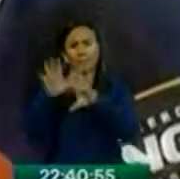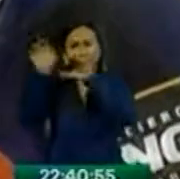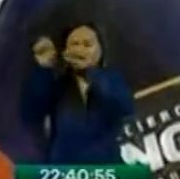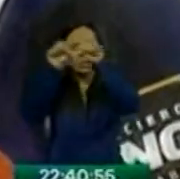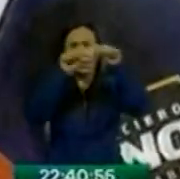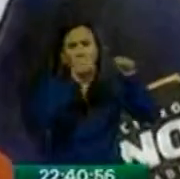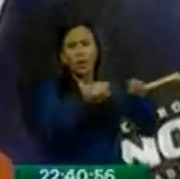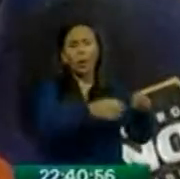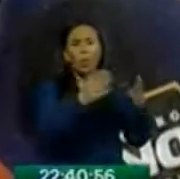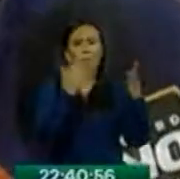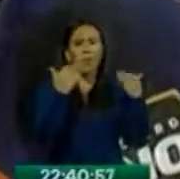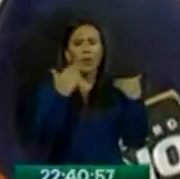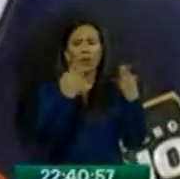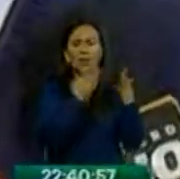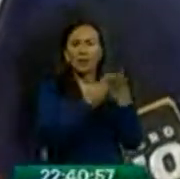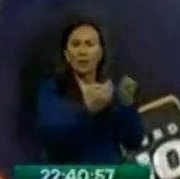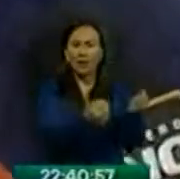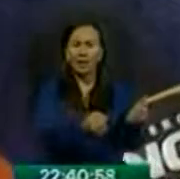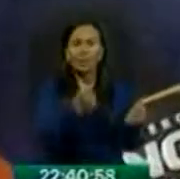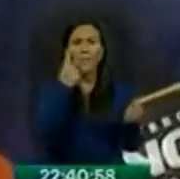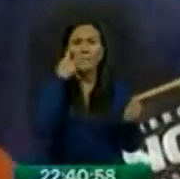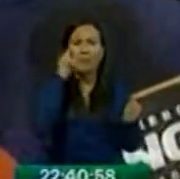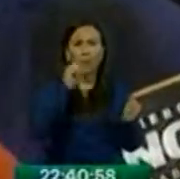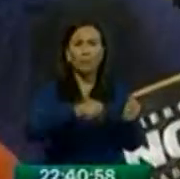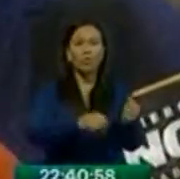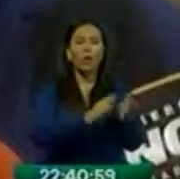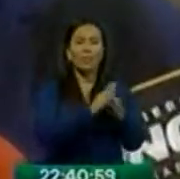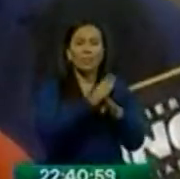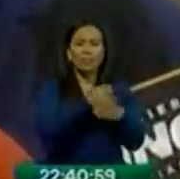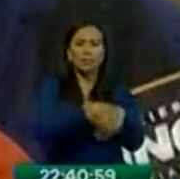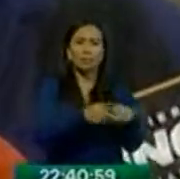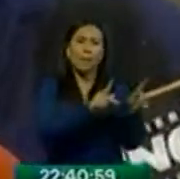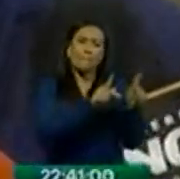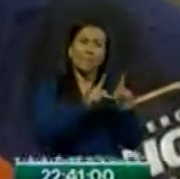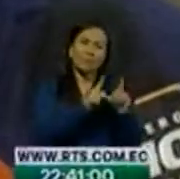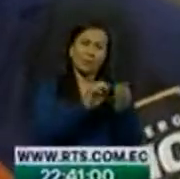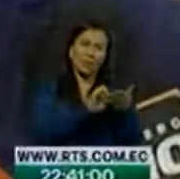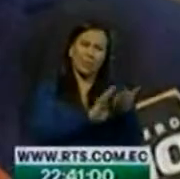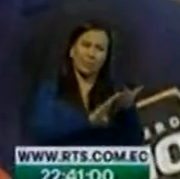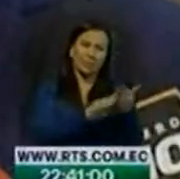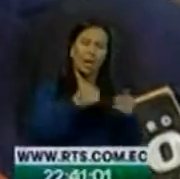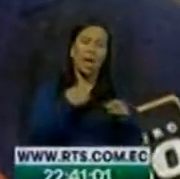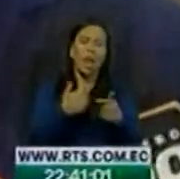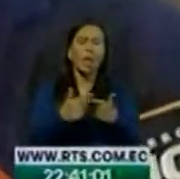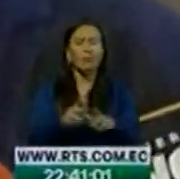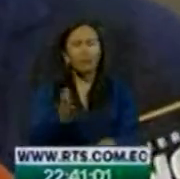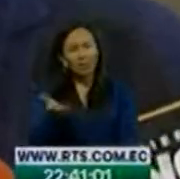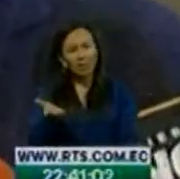a la cárcel de mujeres de Guayaquil, para que pueda también obtener este beneficio. Informó Carolina Asante.